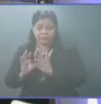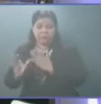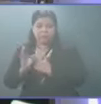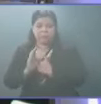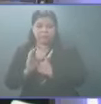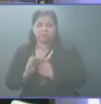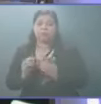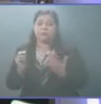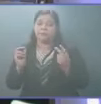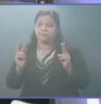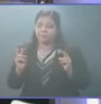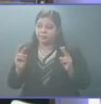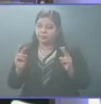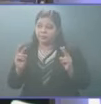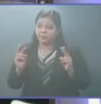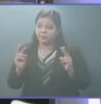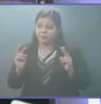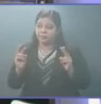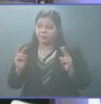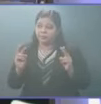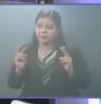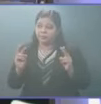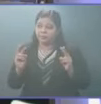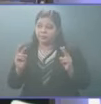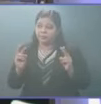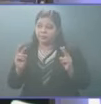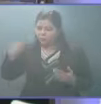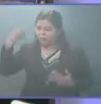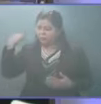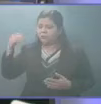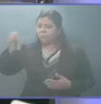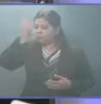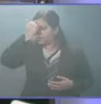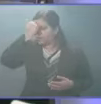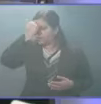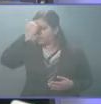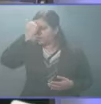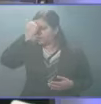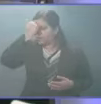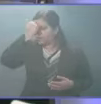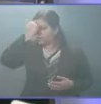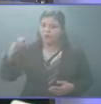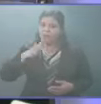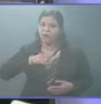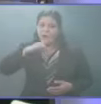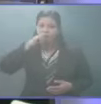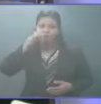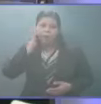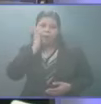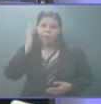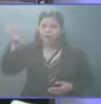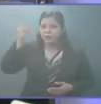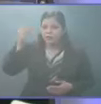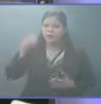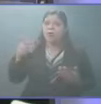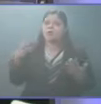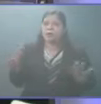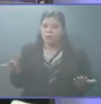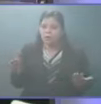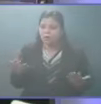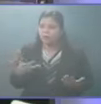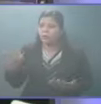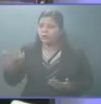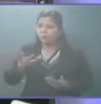parte cultural es qué aprendieron ellos de sus papás o de sus mamás. Entonces hay